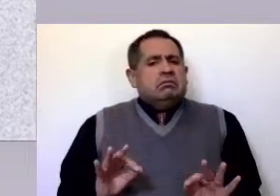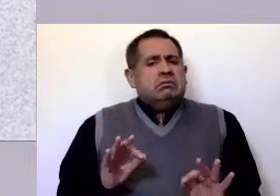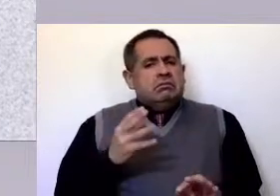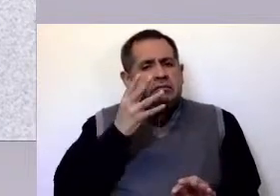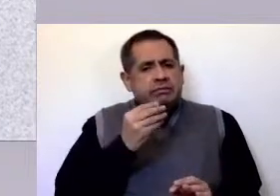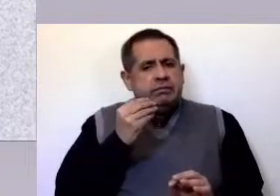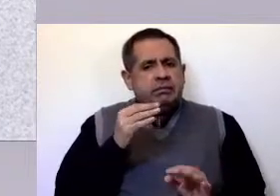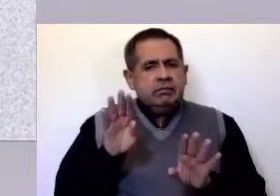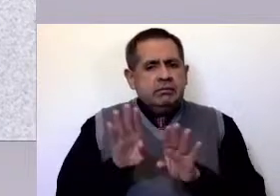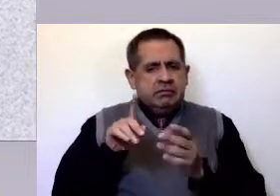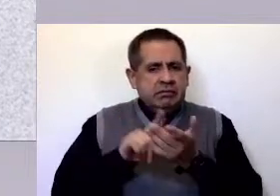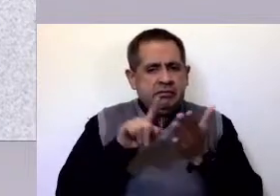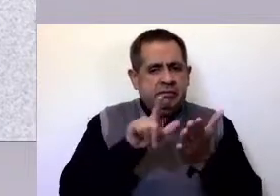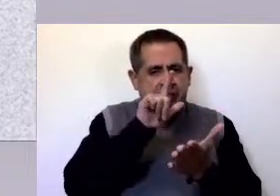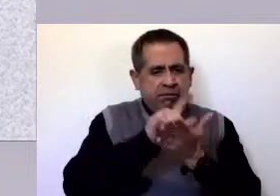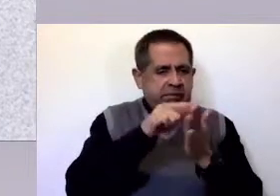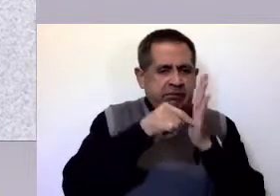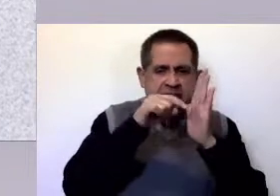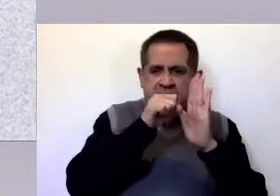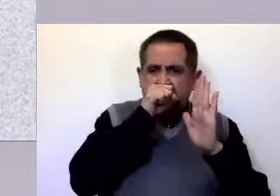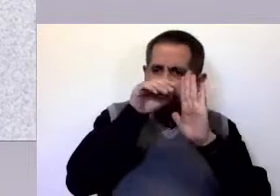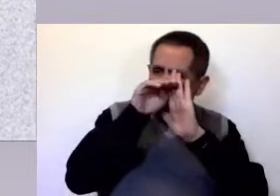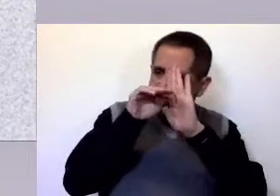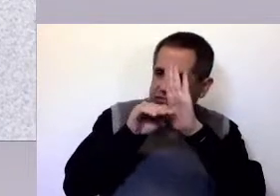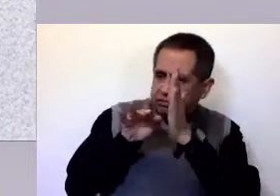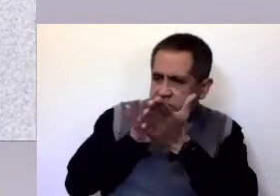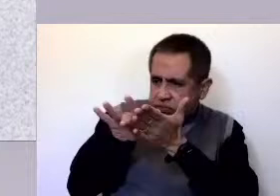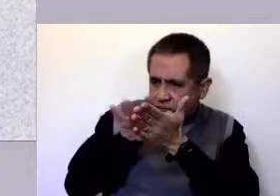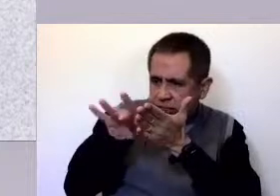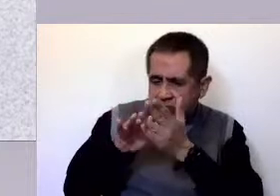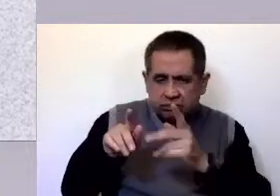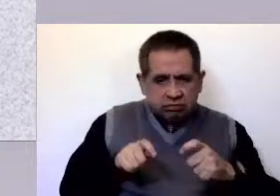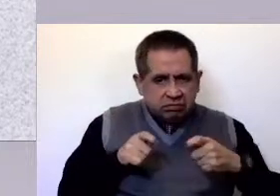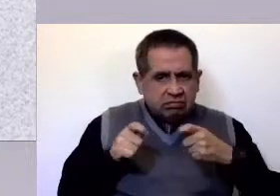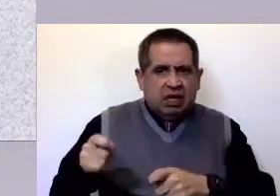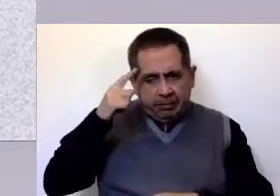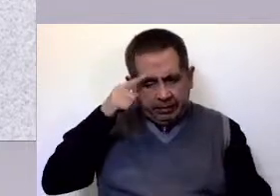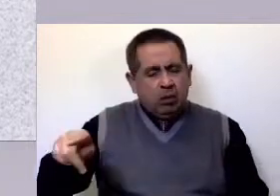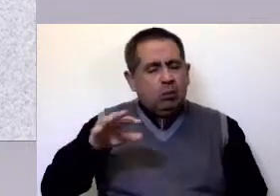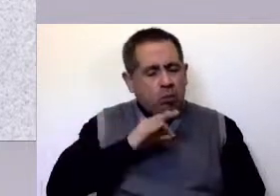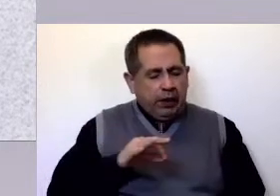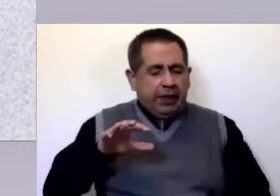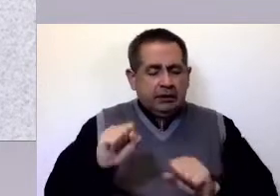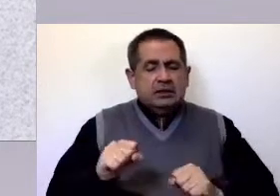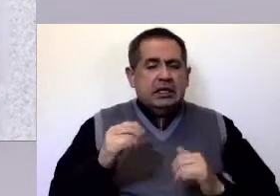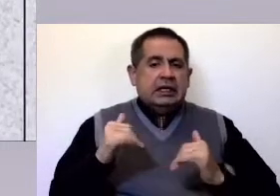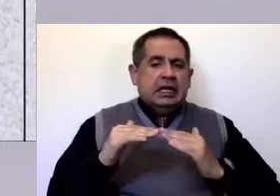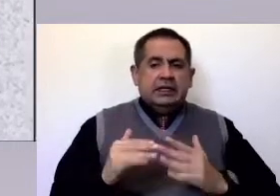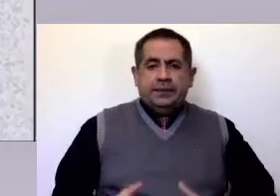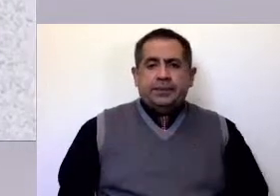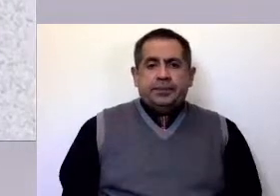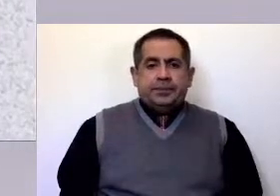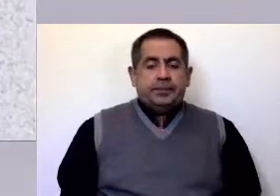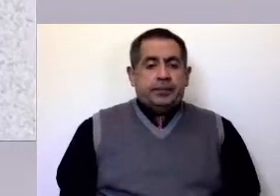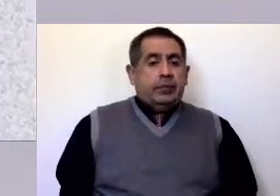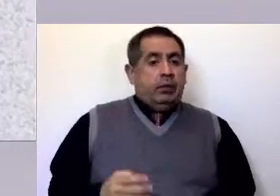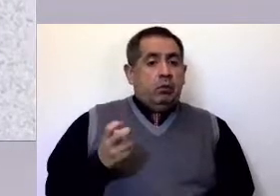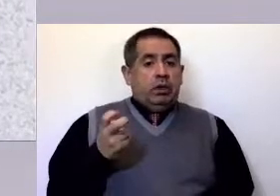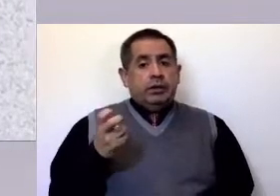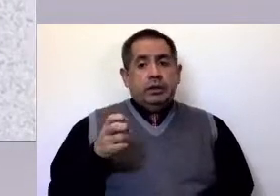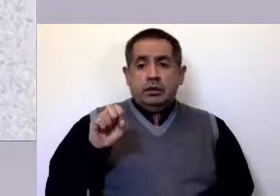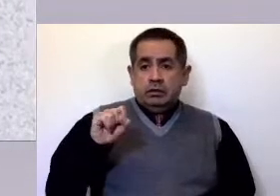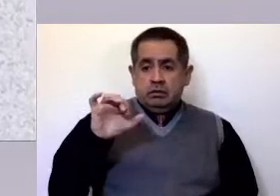instrumentos y apoyos necesarios a fin de garantizar tal objetivo al respecto la corté pronunció